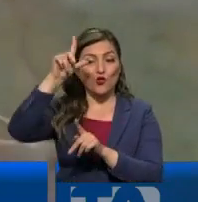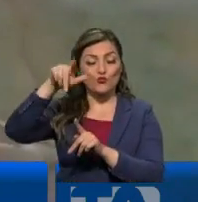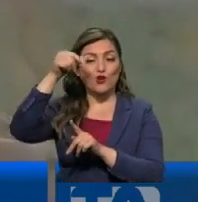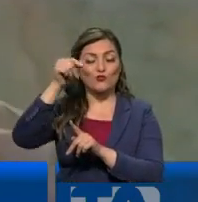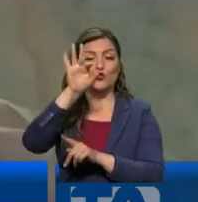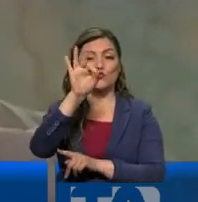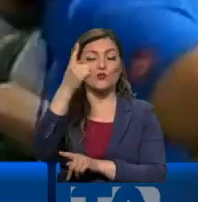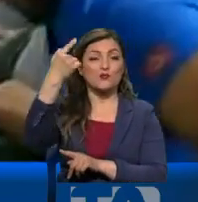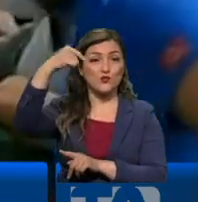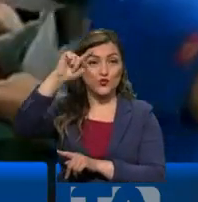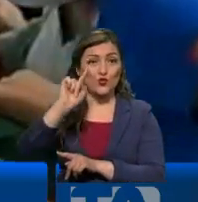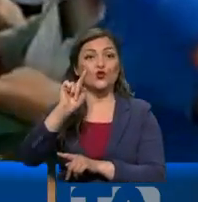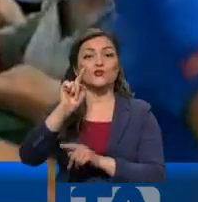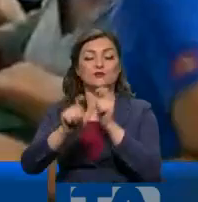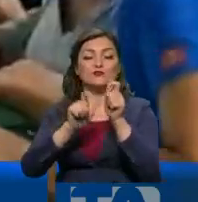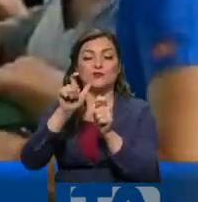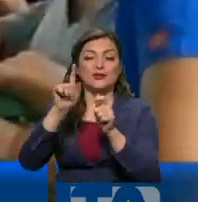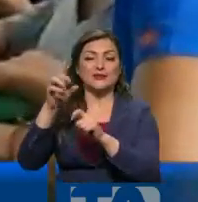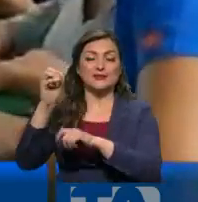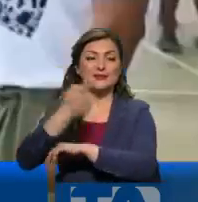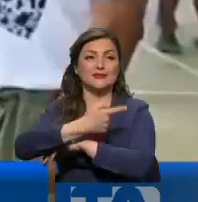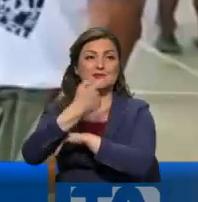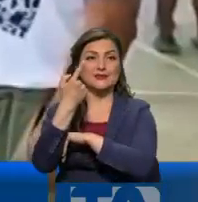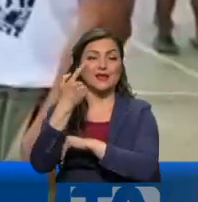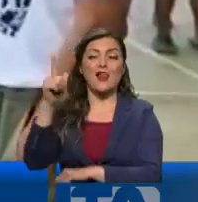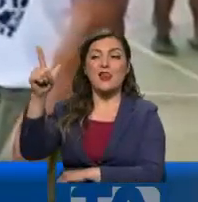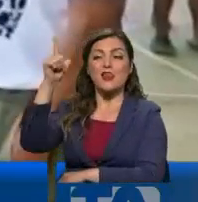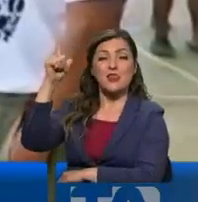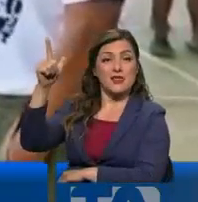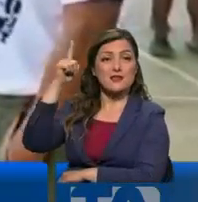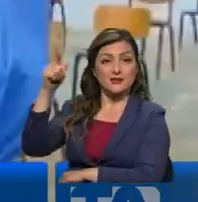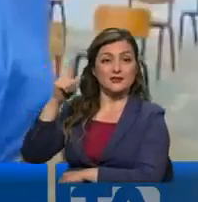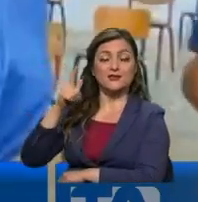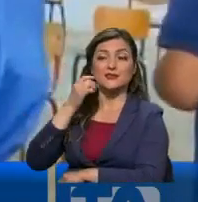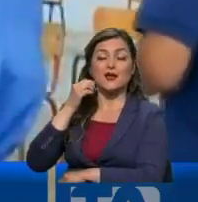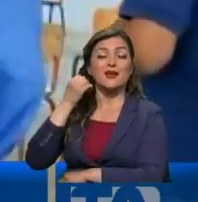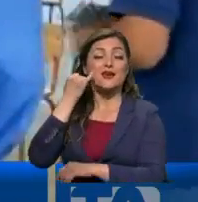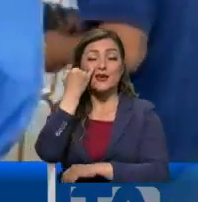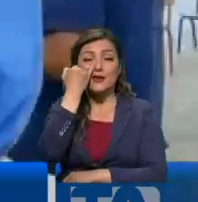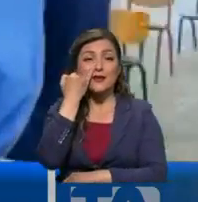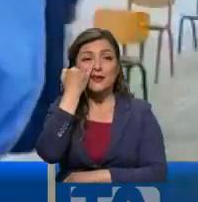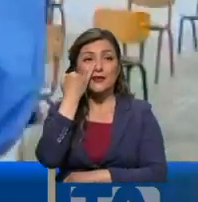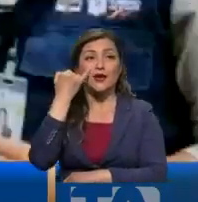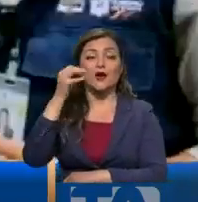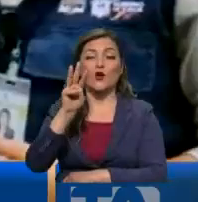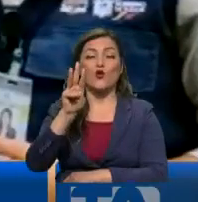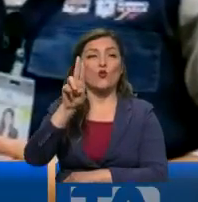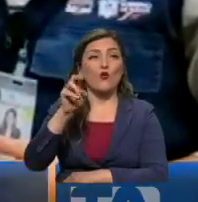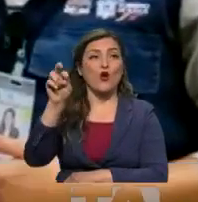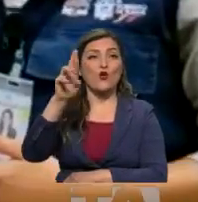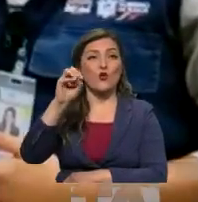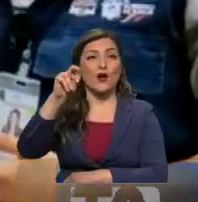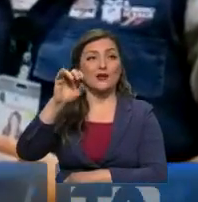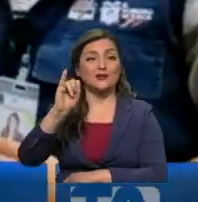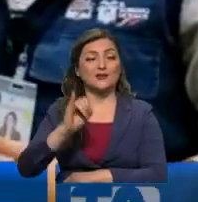gubernamental 900. Penti Baiwai es líder de la nacionalidad Huabrani en la comunidad Bameno, quien contó su experiencia. Mareo tampoco